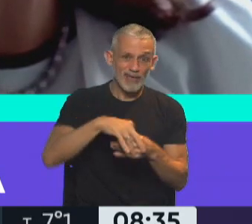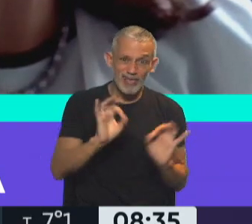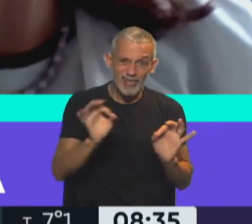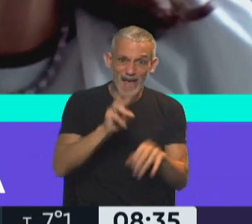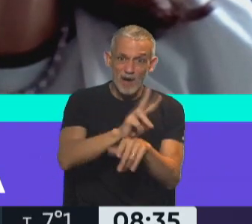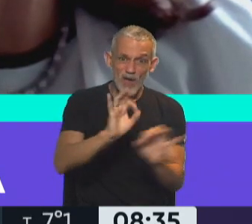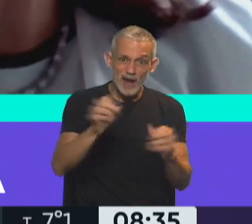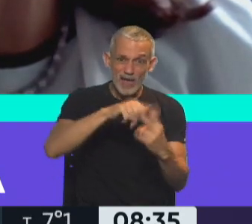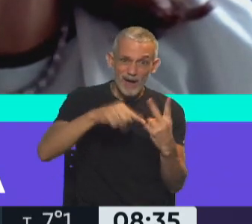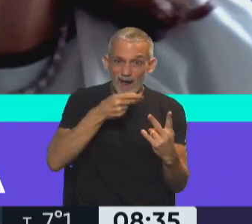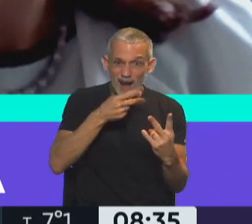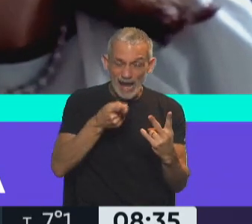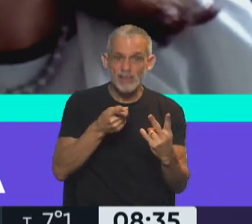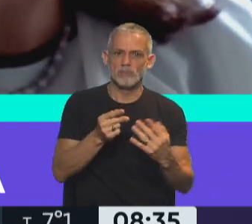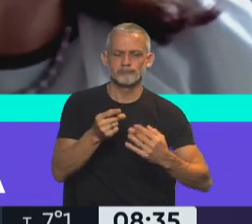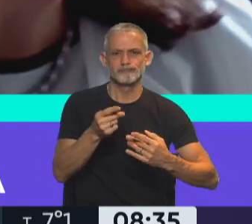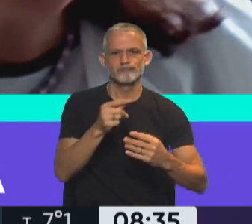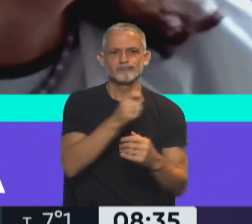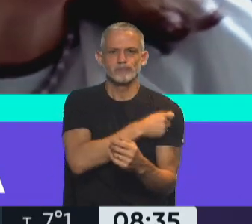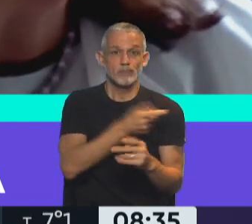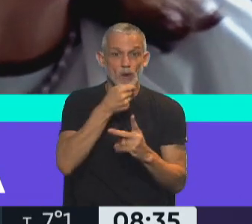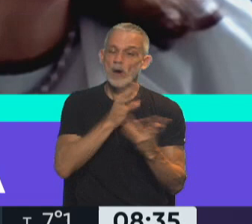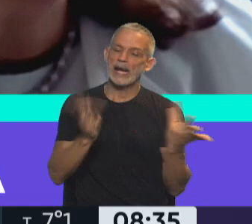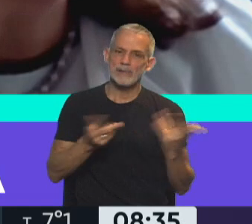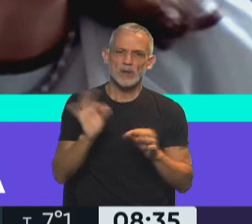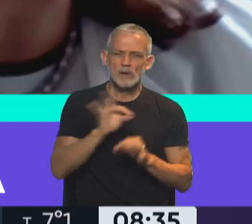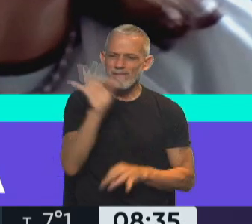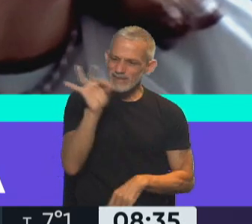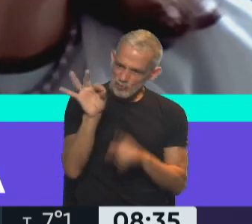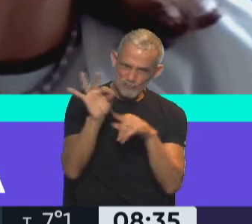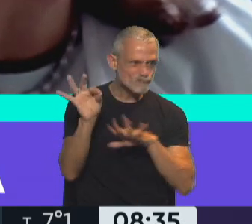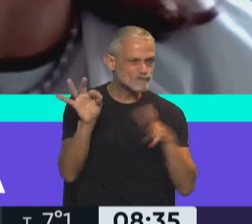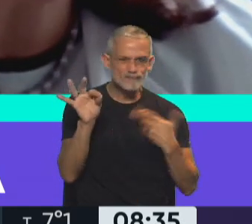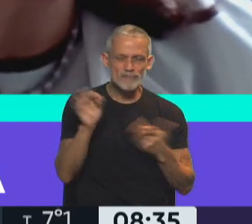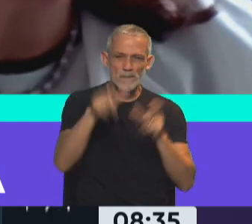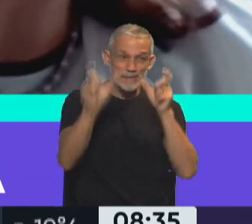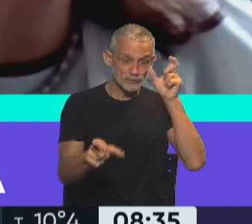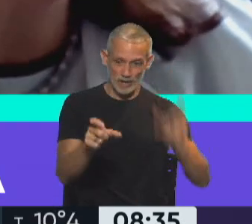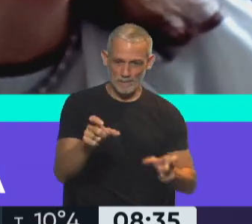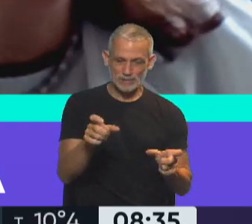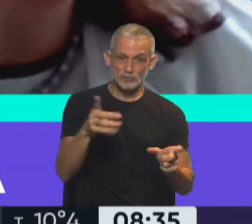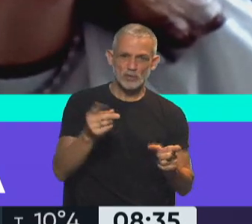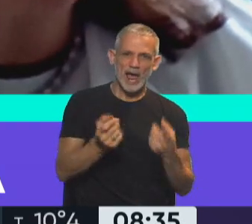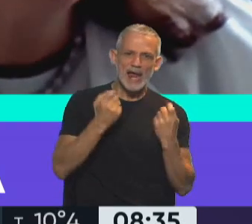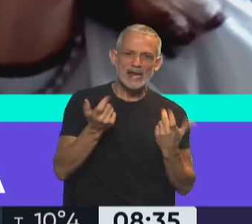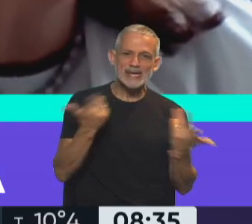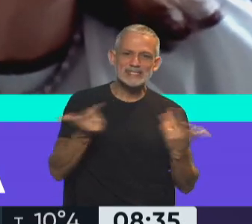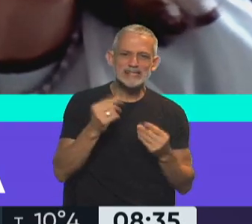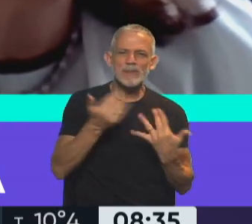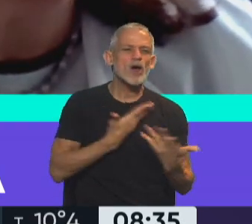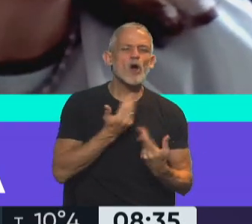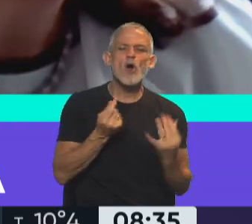la de los jóvenes, va a ir para ese lado. El virus se transmite de persona a persona y necesita un carril